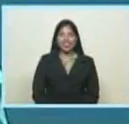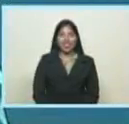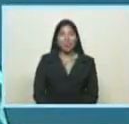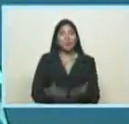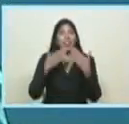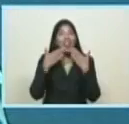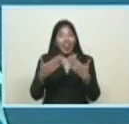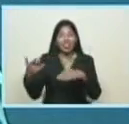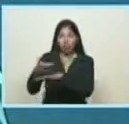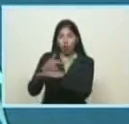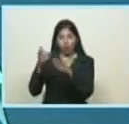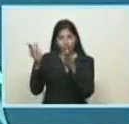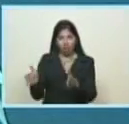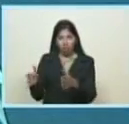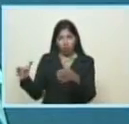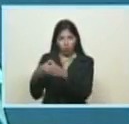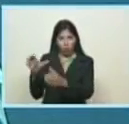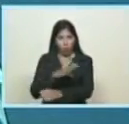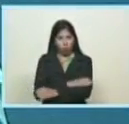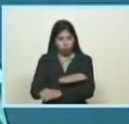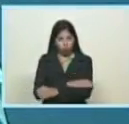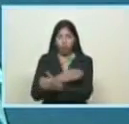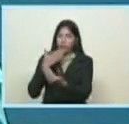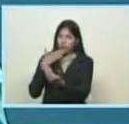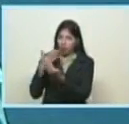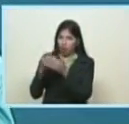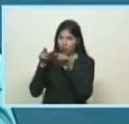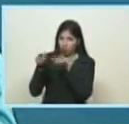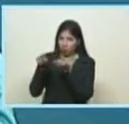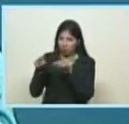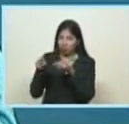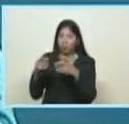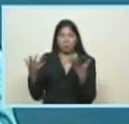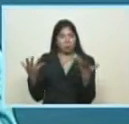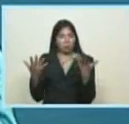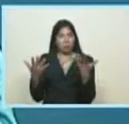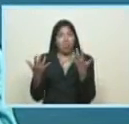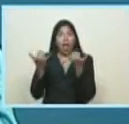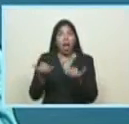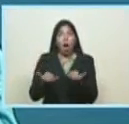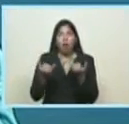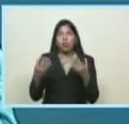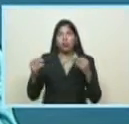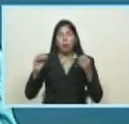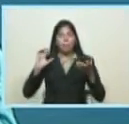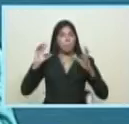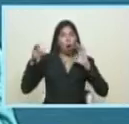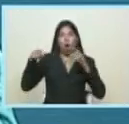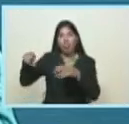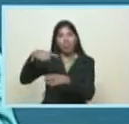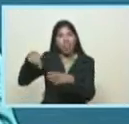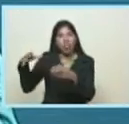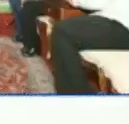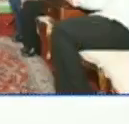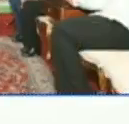Agradezco a los gobernadores de la oposición. Y bueno, ahora se armó un zafarrancho en la oposición.